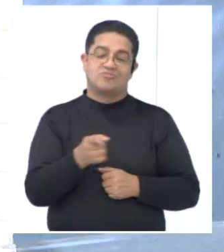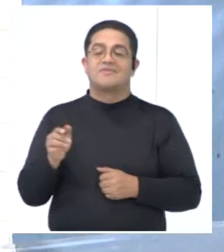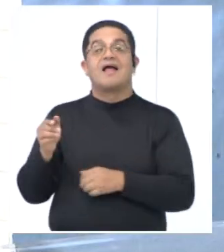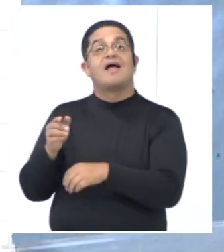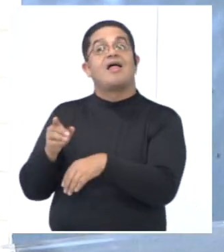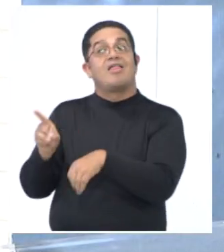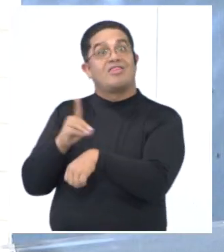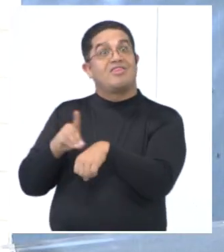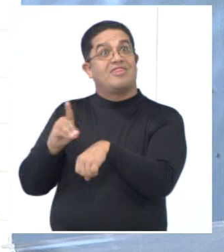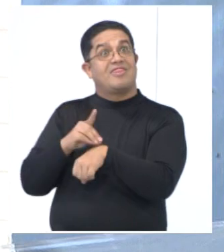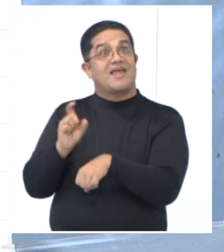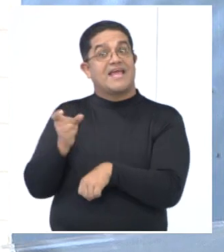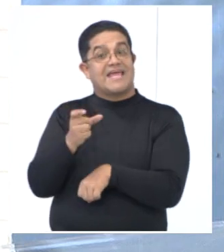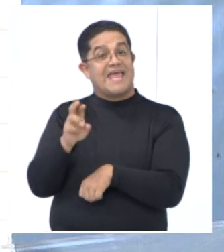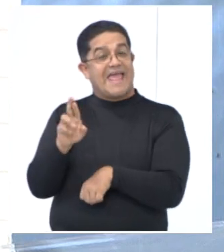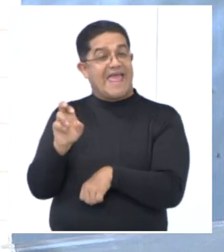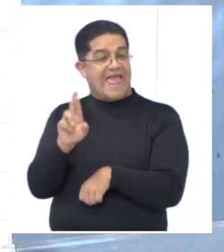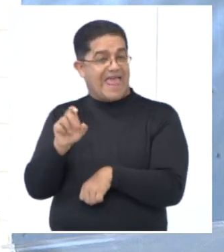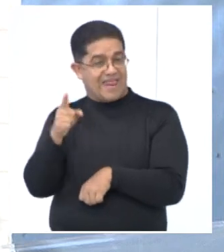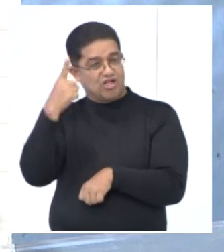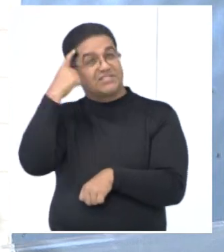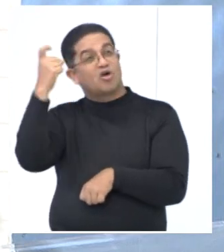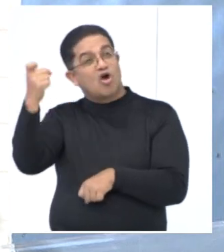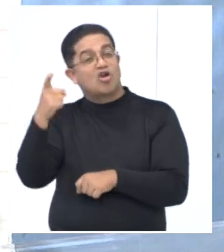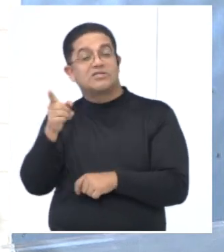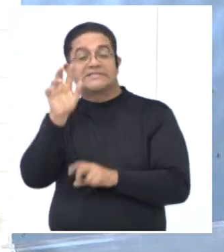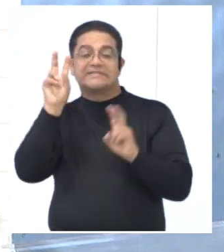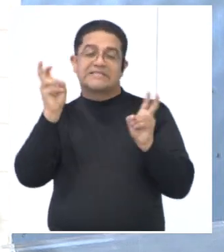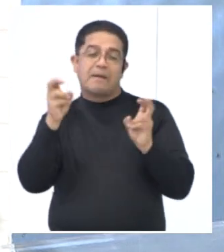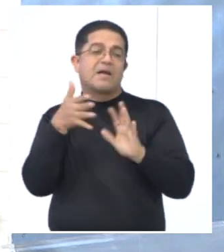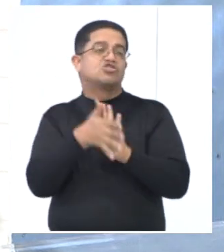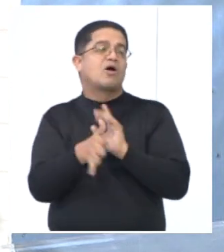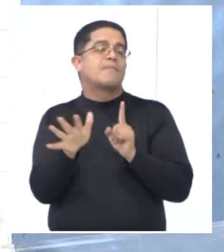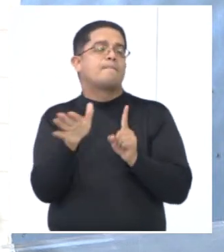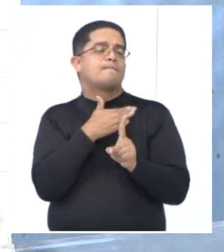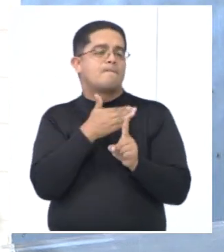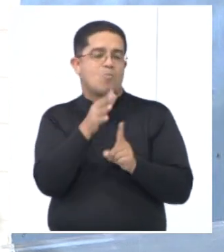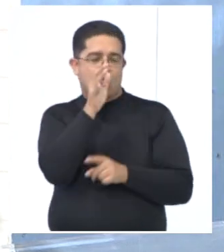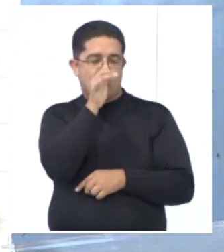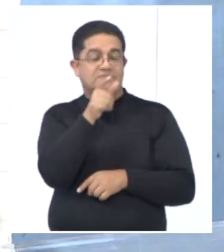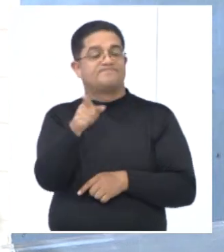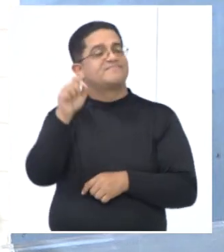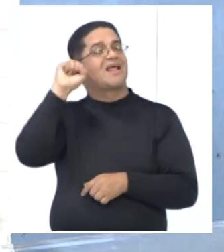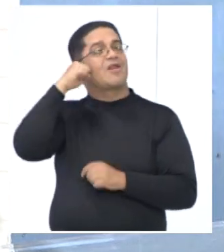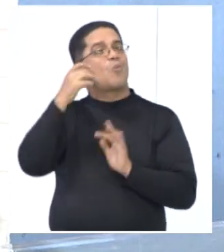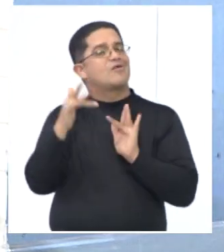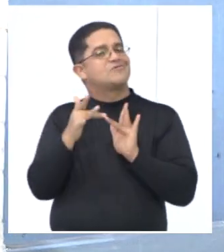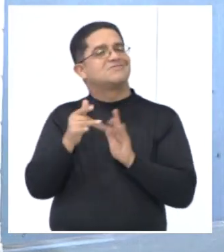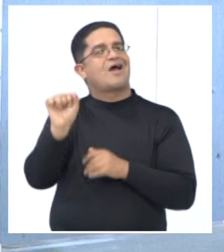estuvo acompañando, psicólogo, estuvimos hablando sobre el bullying y también recomendaciones. Recuerden